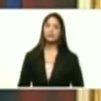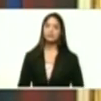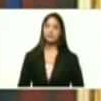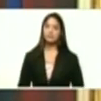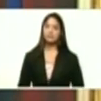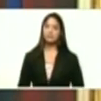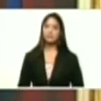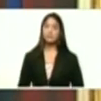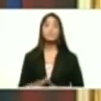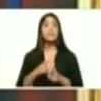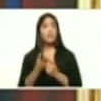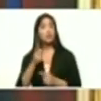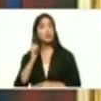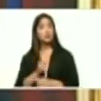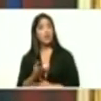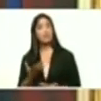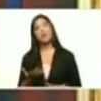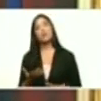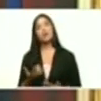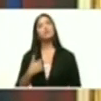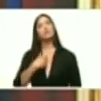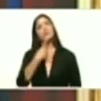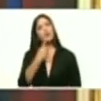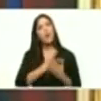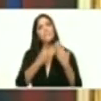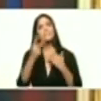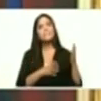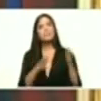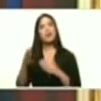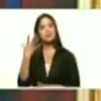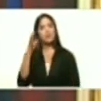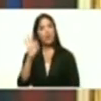y eso debe rematar, en lo que yo he llamado, el plan 50,